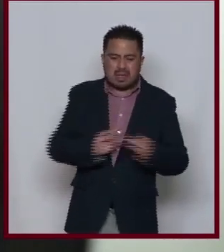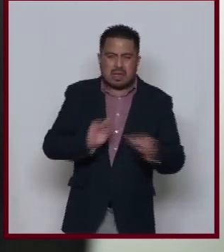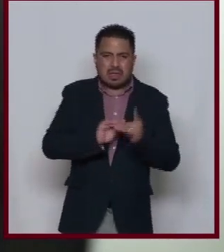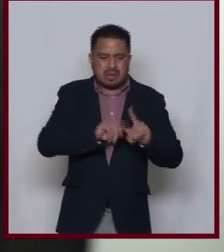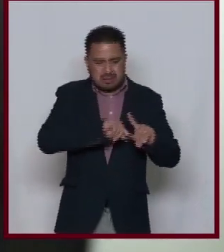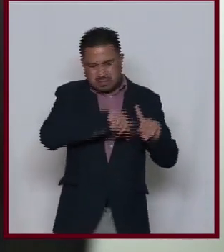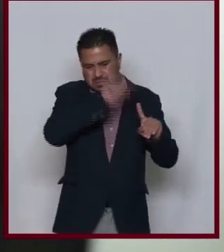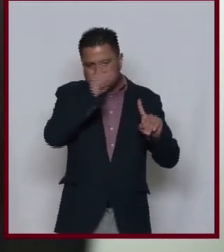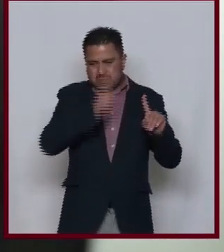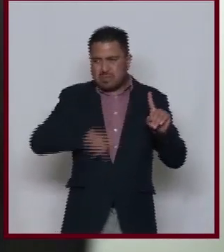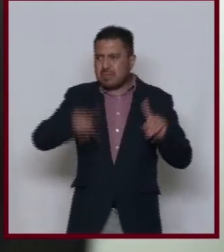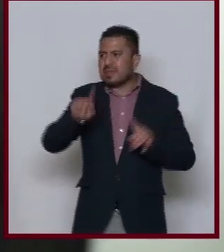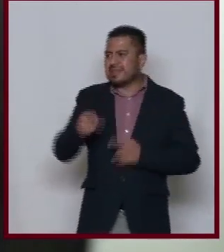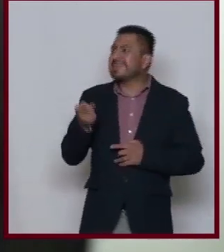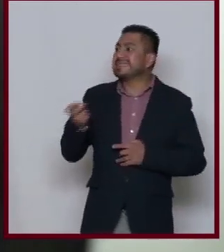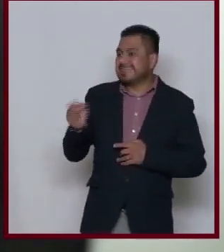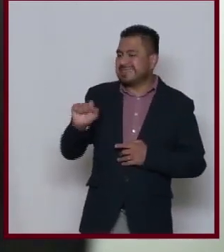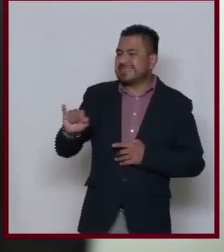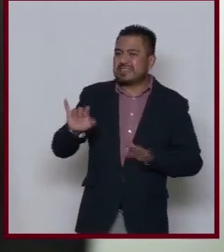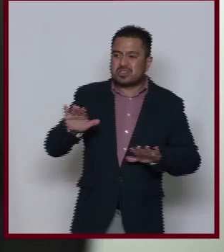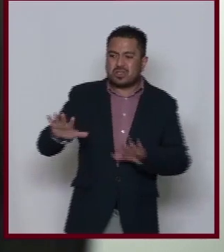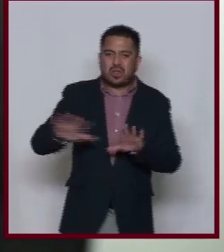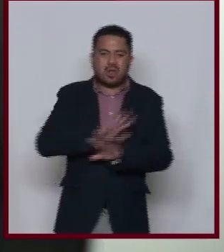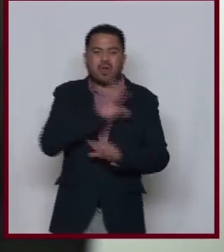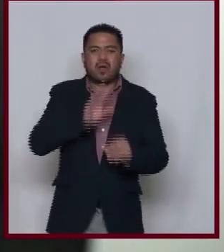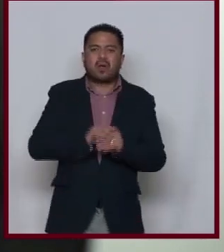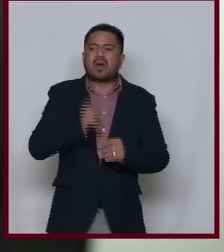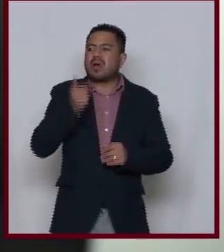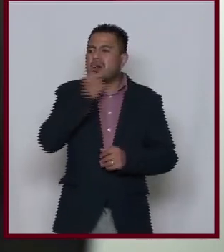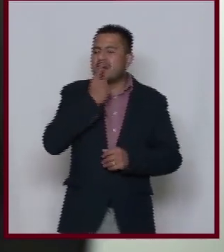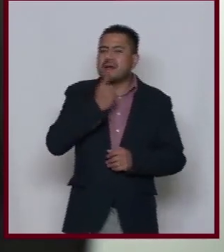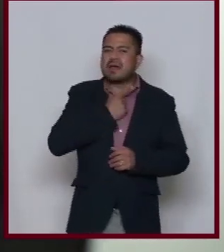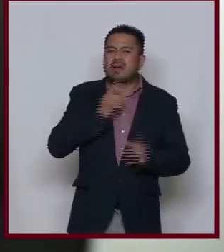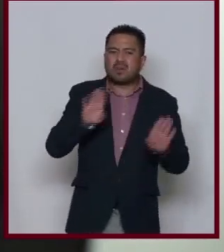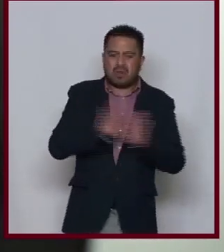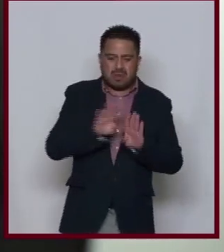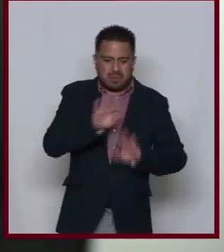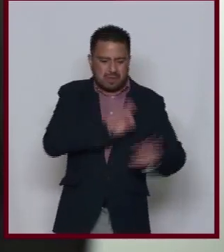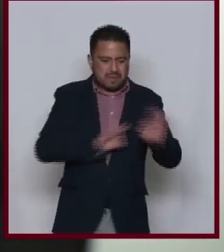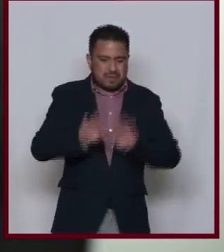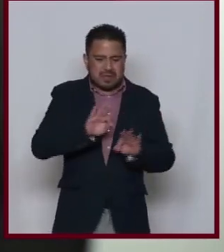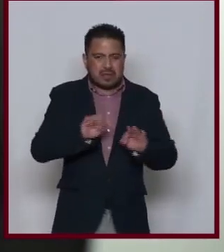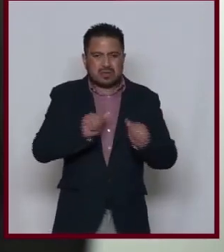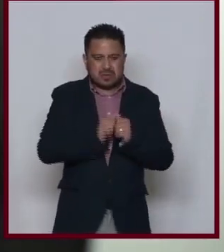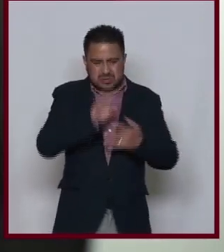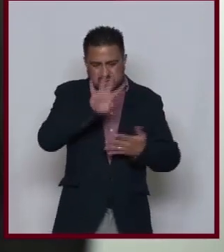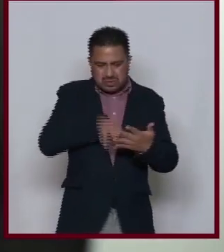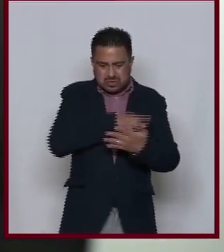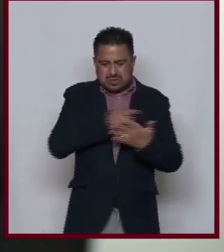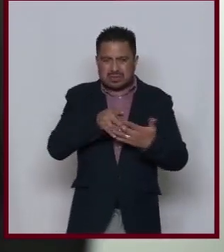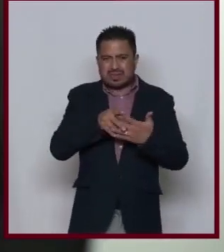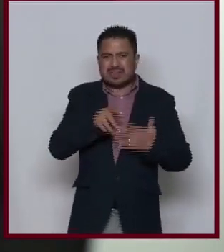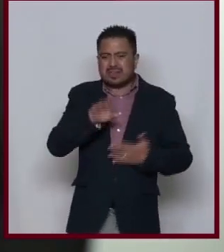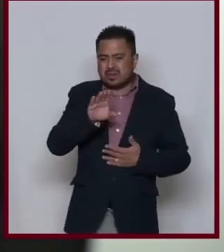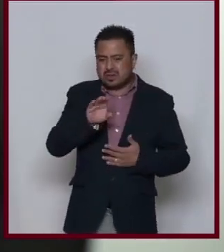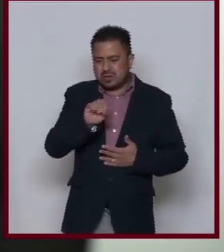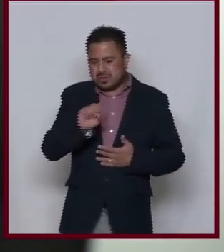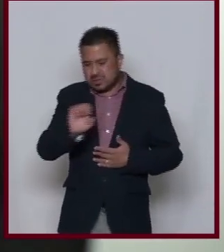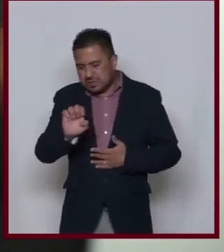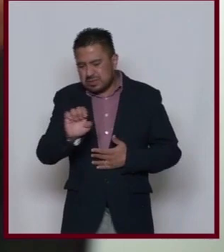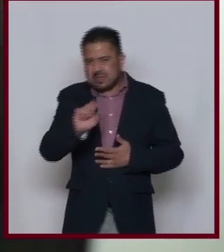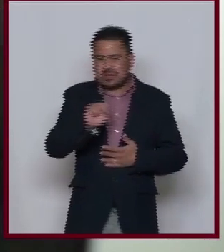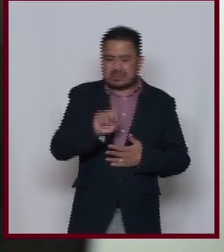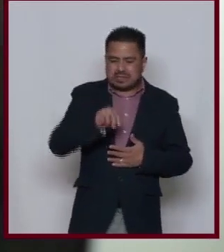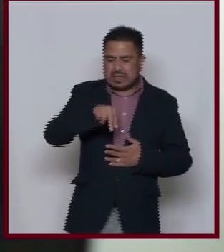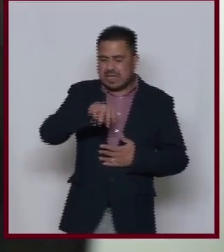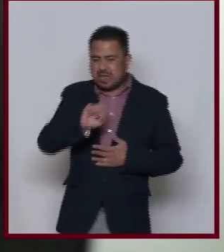onda. Exactamente, sobre todo porque desde la física de las gráficas del seno y el coseno y cómo estas